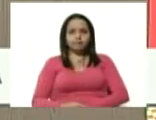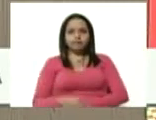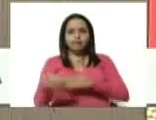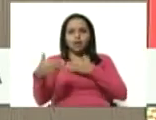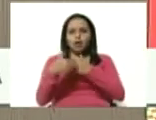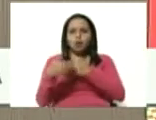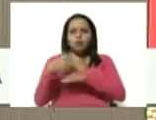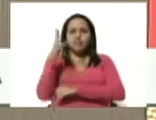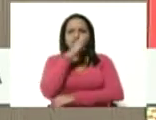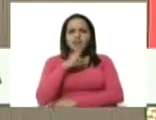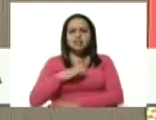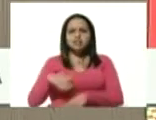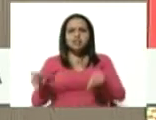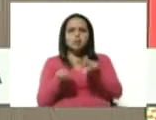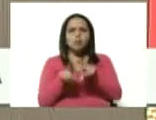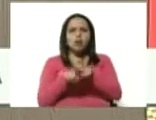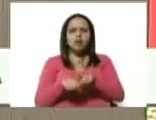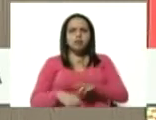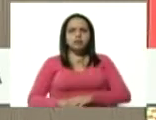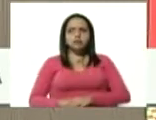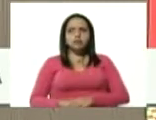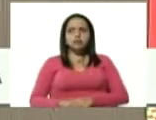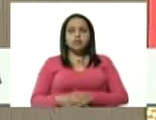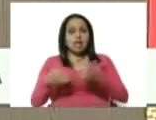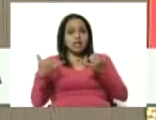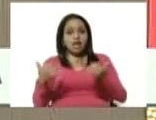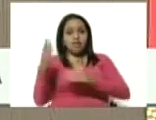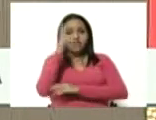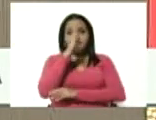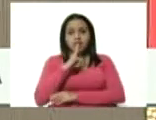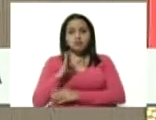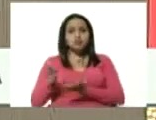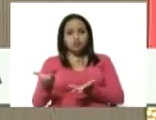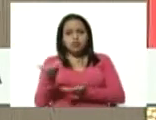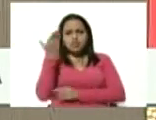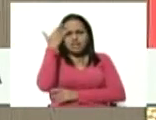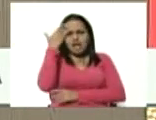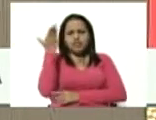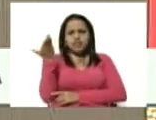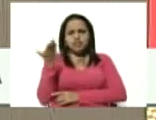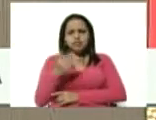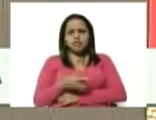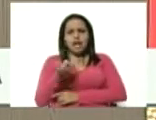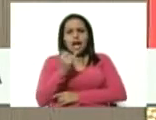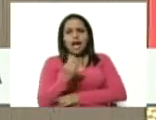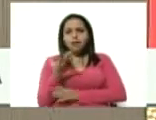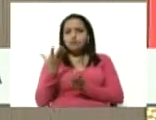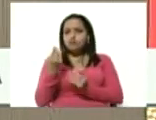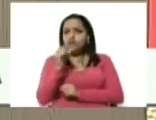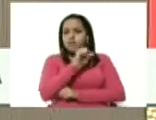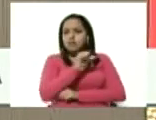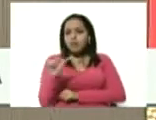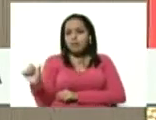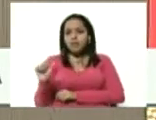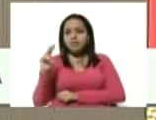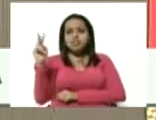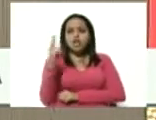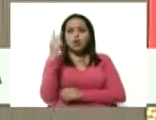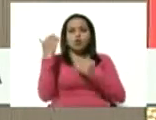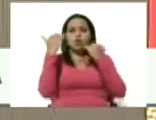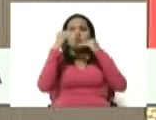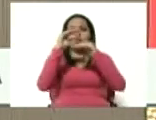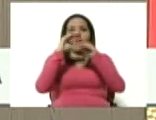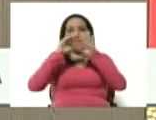de Brasil en nuestro país. Ya Brasil, bueno, ustedes saben, tiene varias semanas en el segundo lugar a